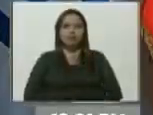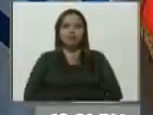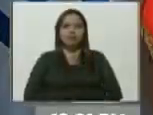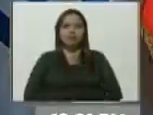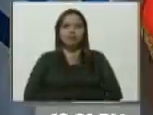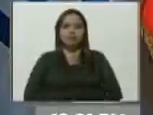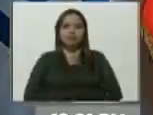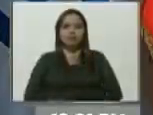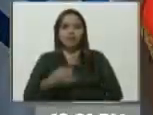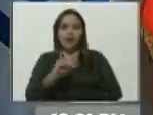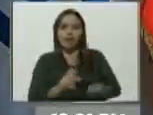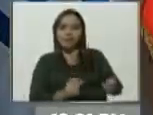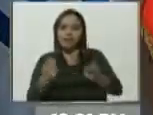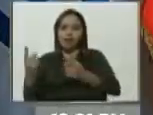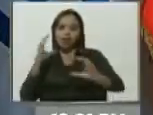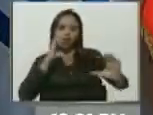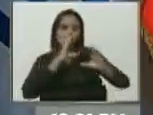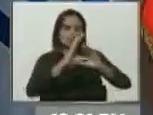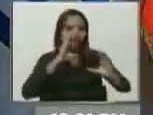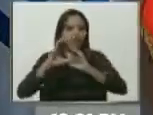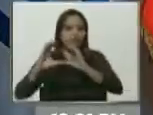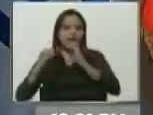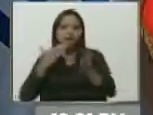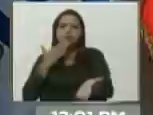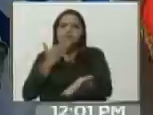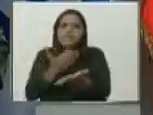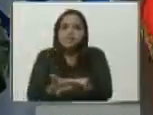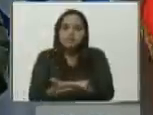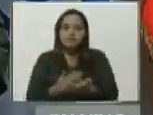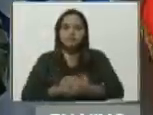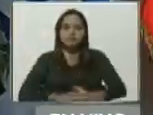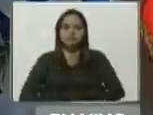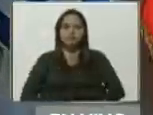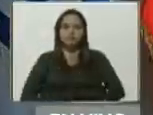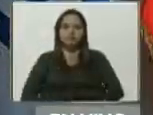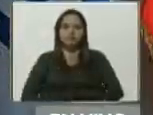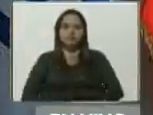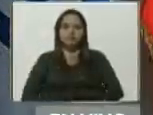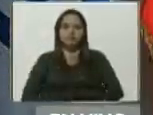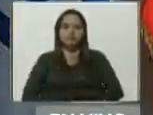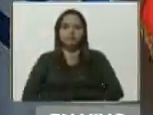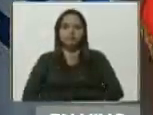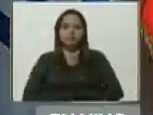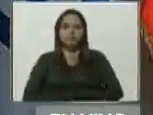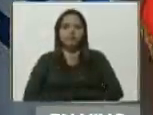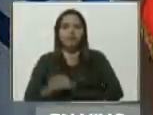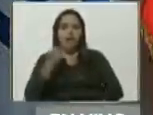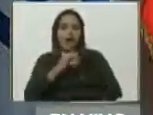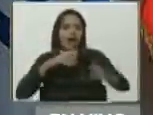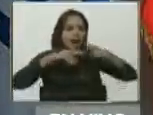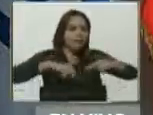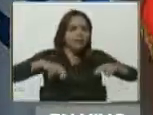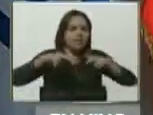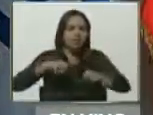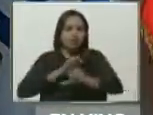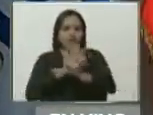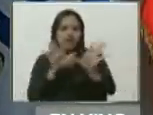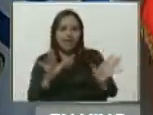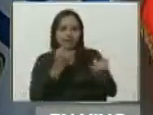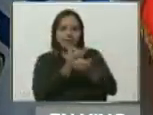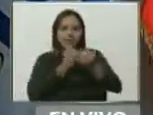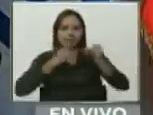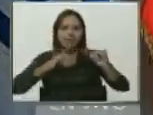Hemos enviado esa comunicación solicitando, obviamente, que no solo haya una investigación objetiva, independiente